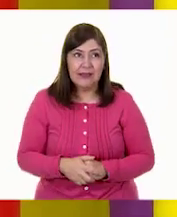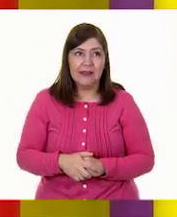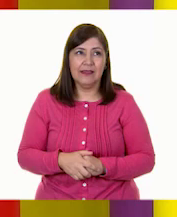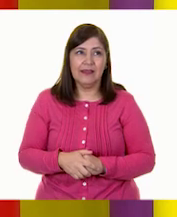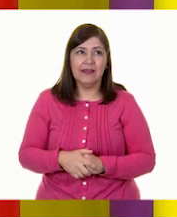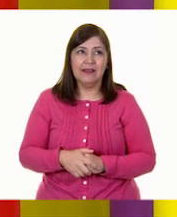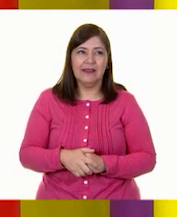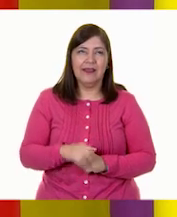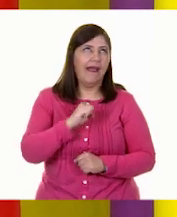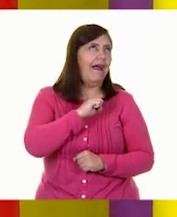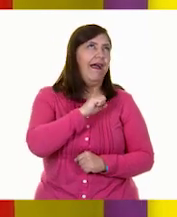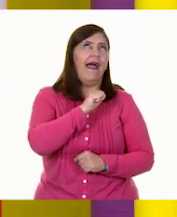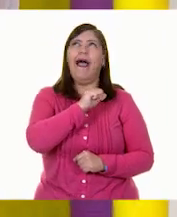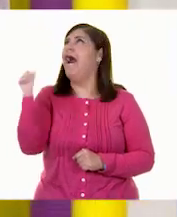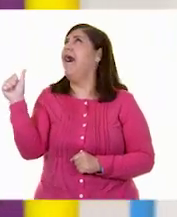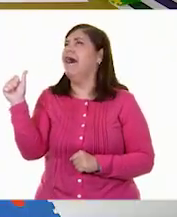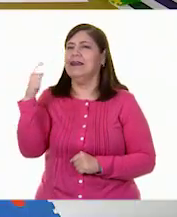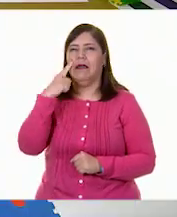¡Ah!